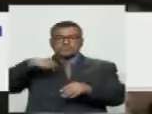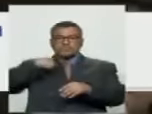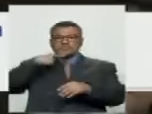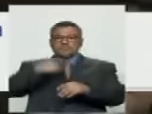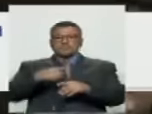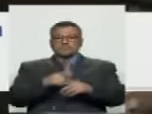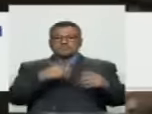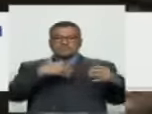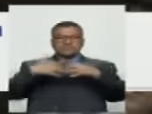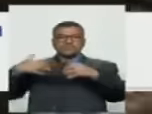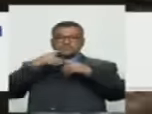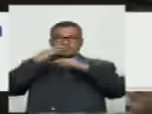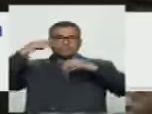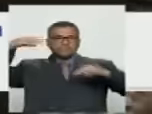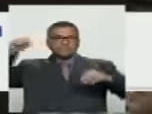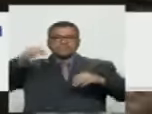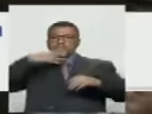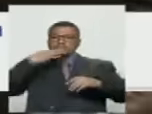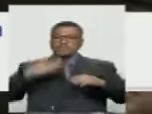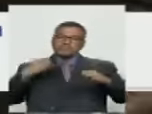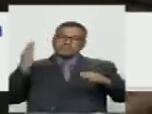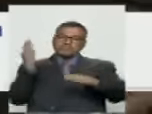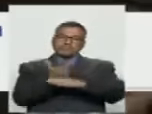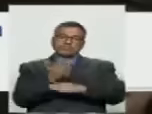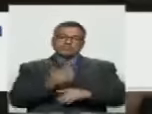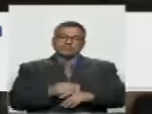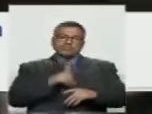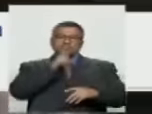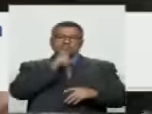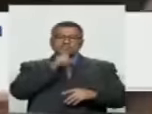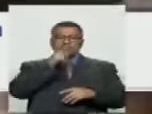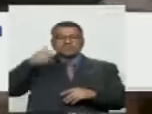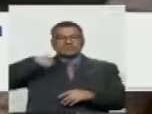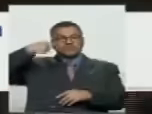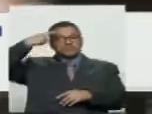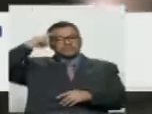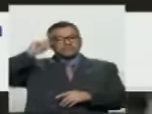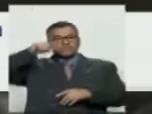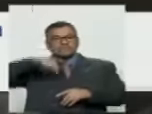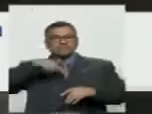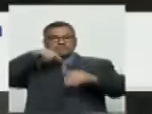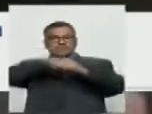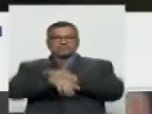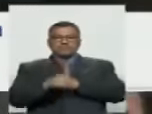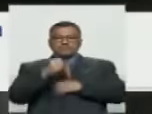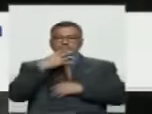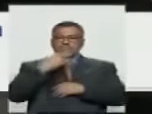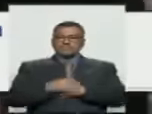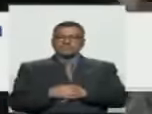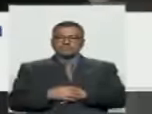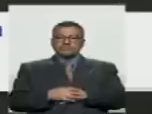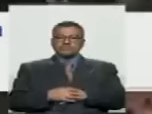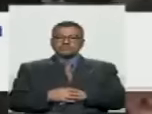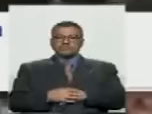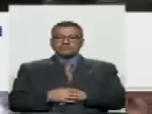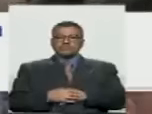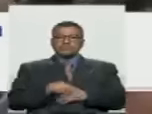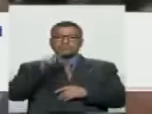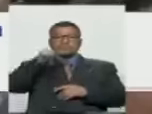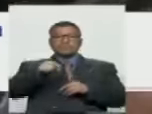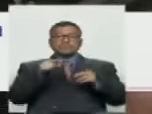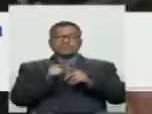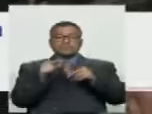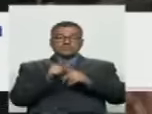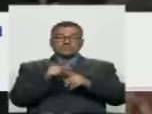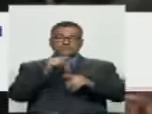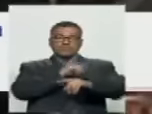esta es una lucha espiritual del bien contra el mal. Y claro, supuestamente ella era la encarnación del bien, ¿no? Ahí está el